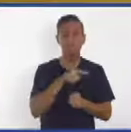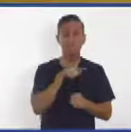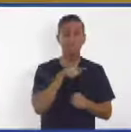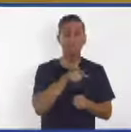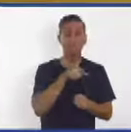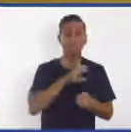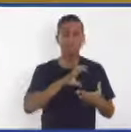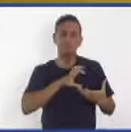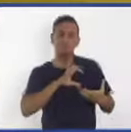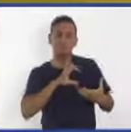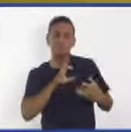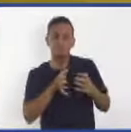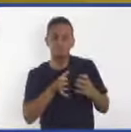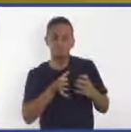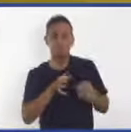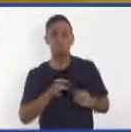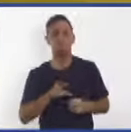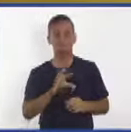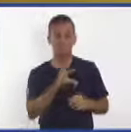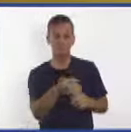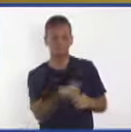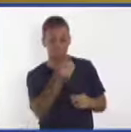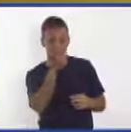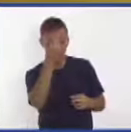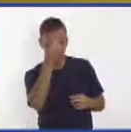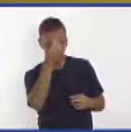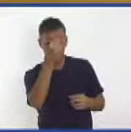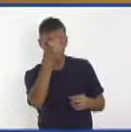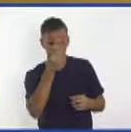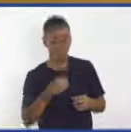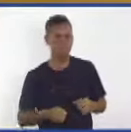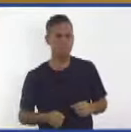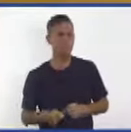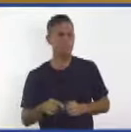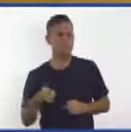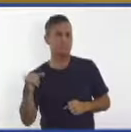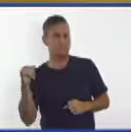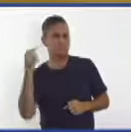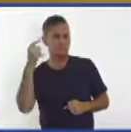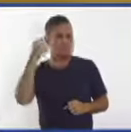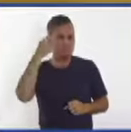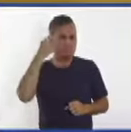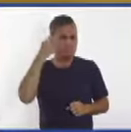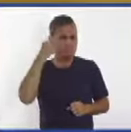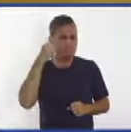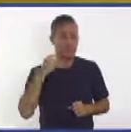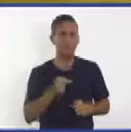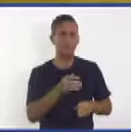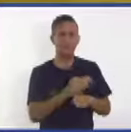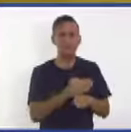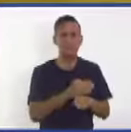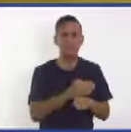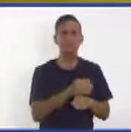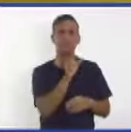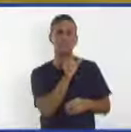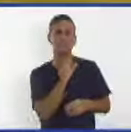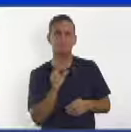permiten aclarar el significado de los vocablos y despejar las incógnitas